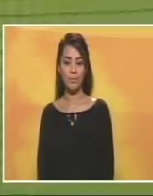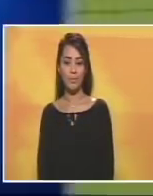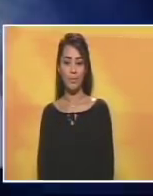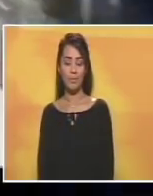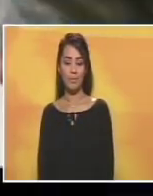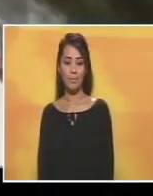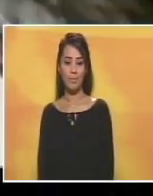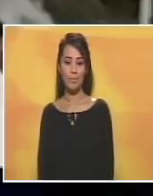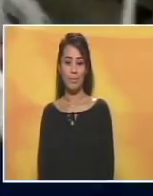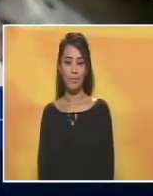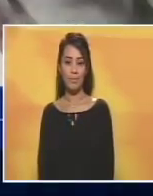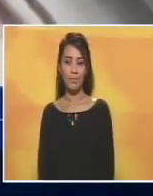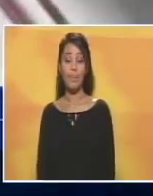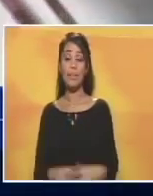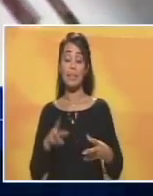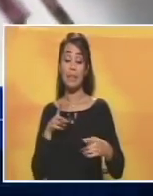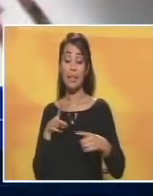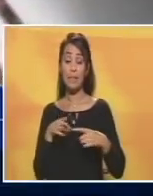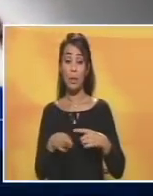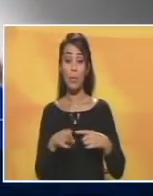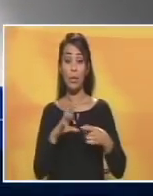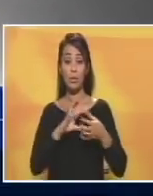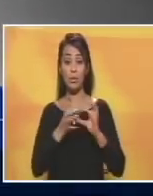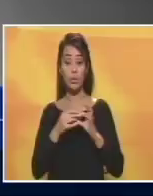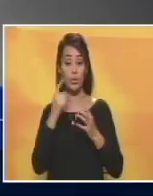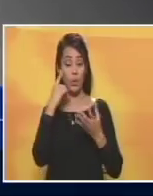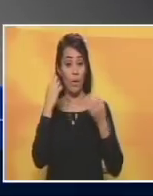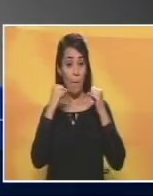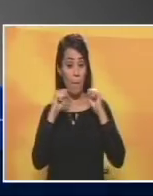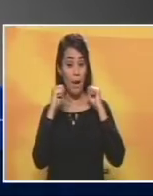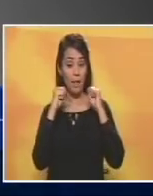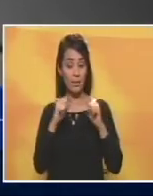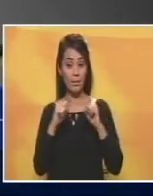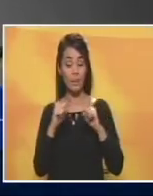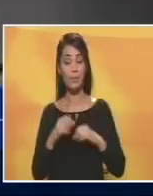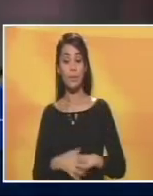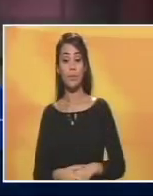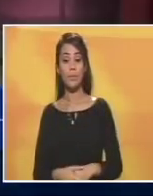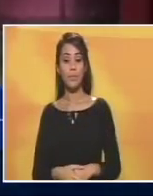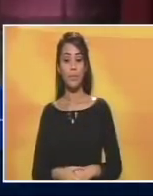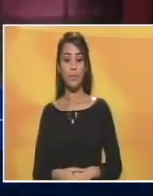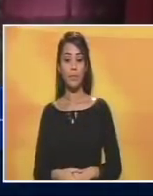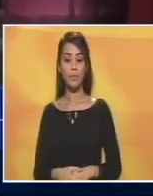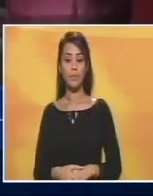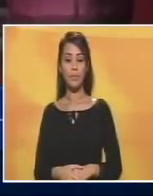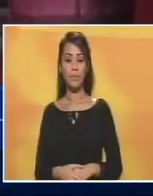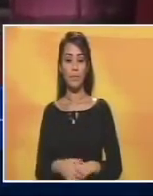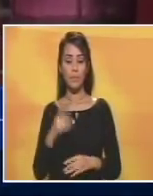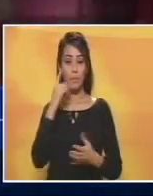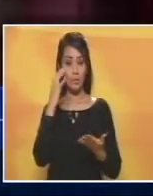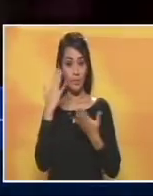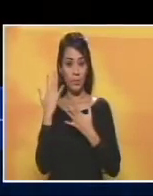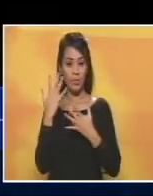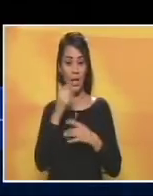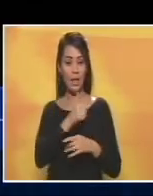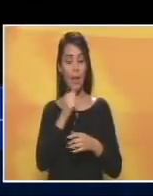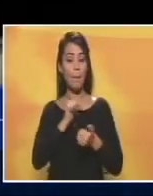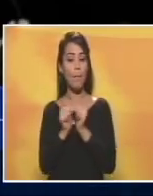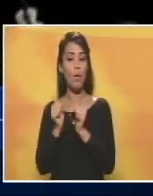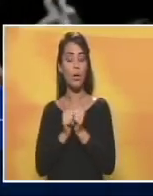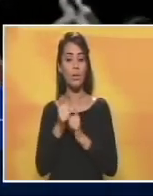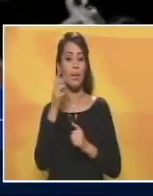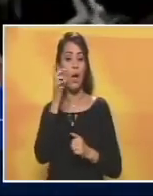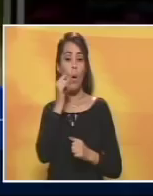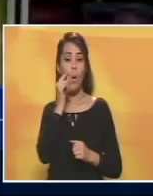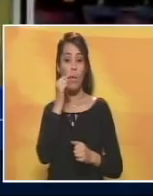A horas de la ceremonia de inauguración ya están tomando forma los Juegos Olímpicos de Invierno en Pyeongchang. El trampolín normal individual masculino en los